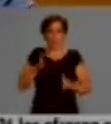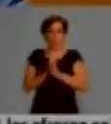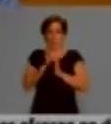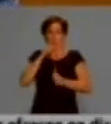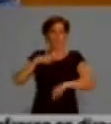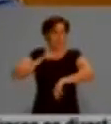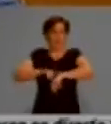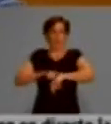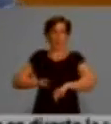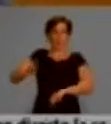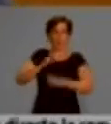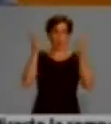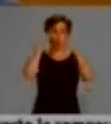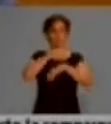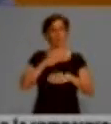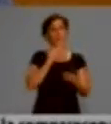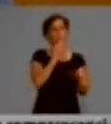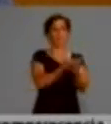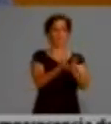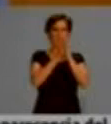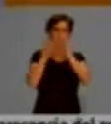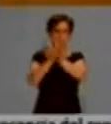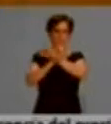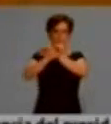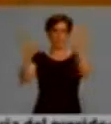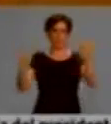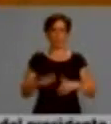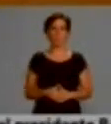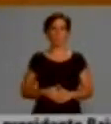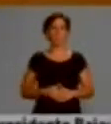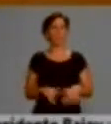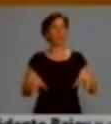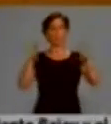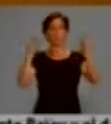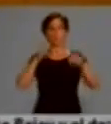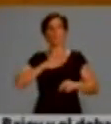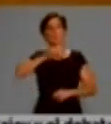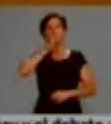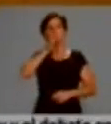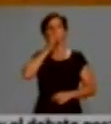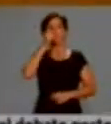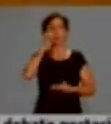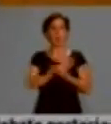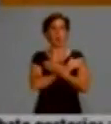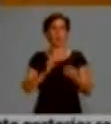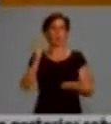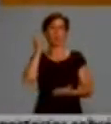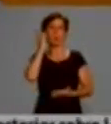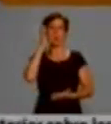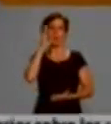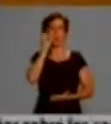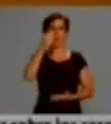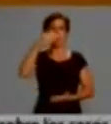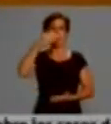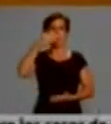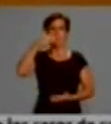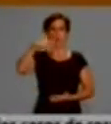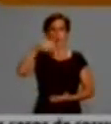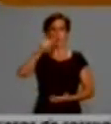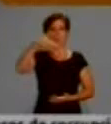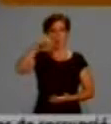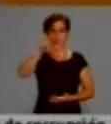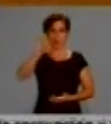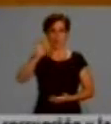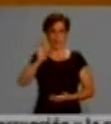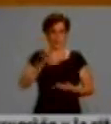tiempo de reiterarlas. Quiero terminar haciendo mías las palabras que la poeta Ana Pérez Cañamares escribió pensando en usted o en alguien